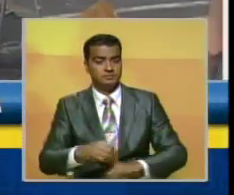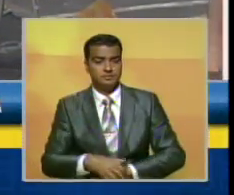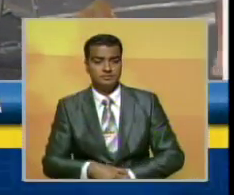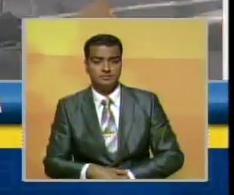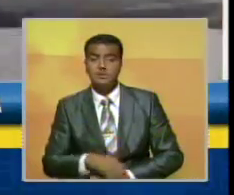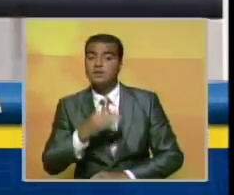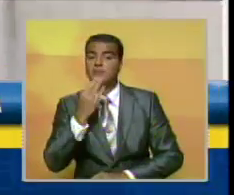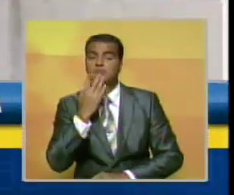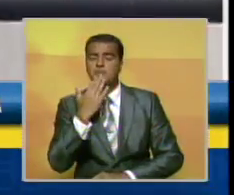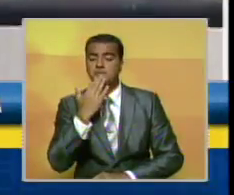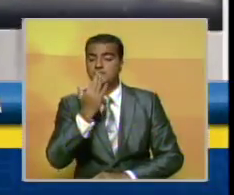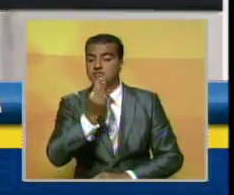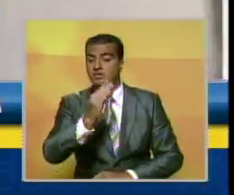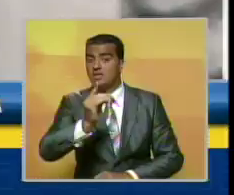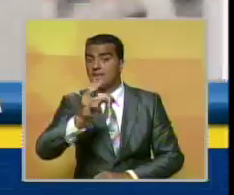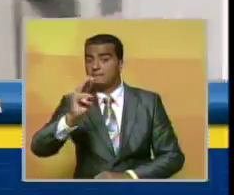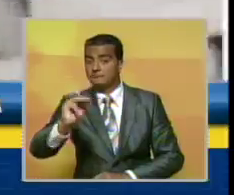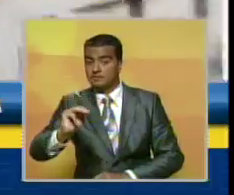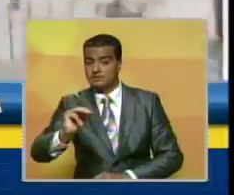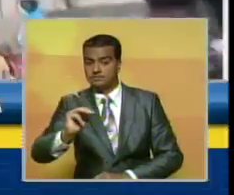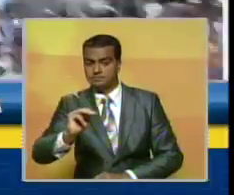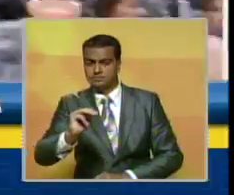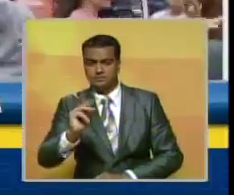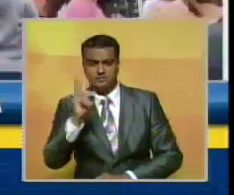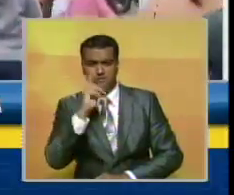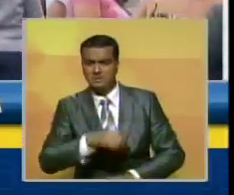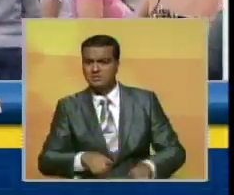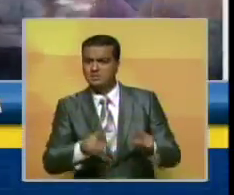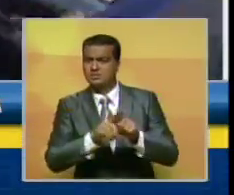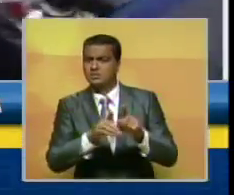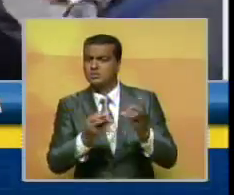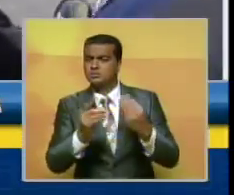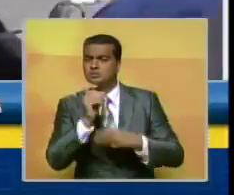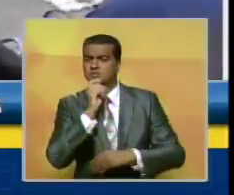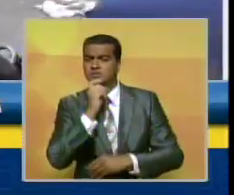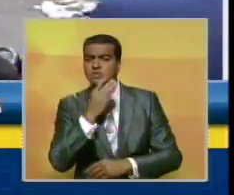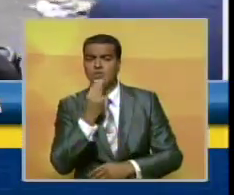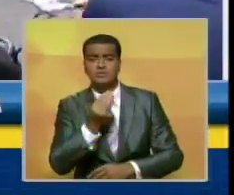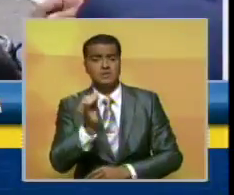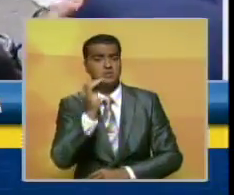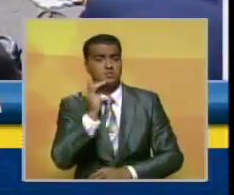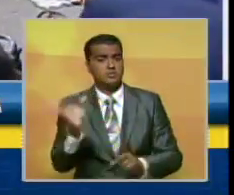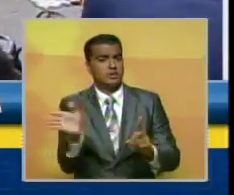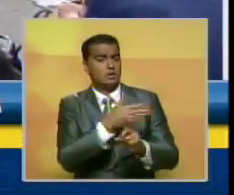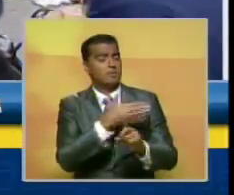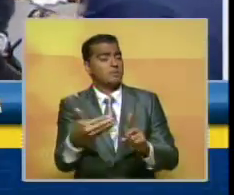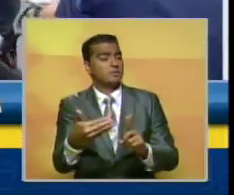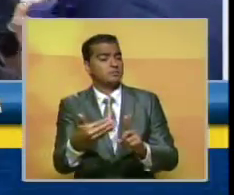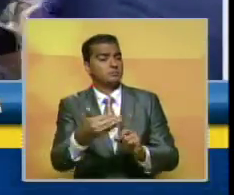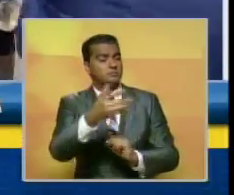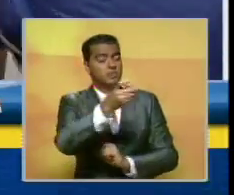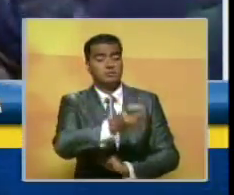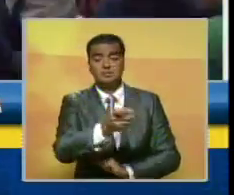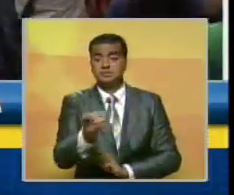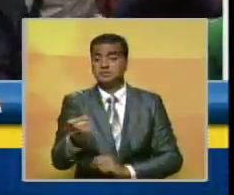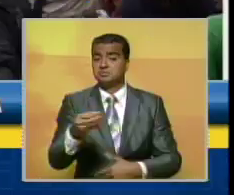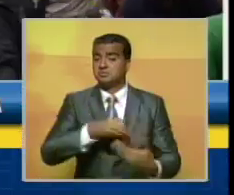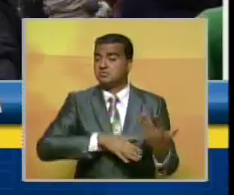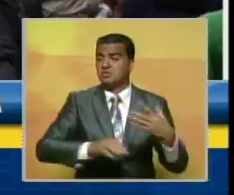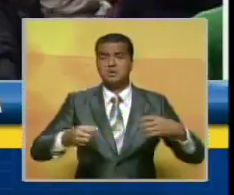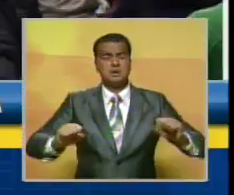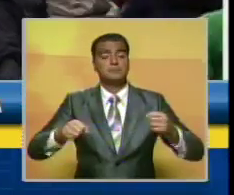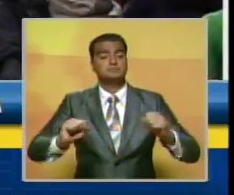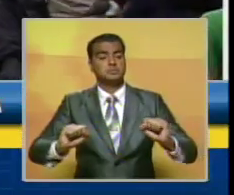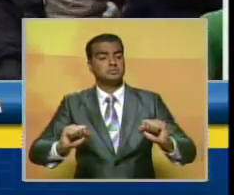la avenida Francisco de Miranda con calle Guaycaipuro se registró una situación irregular con un joven que denunció que fue golpeado por sujetos que llegaron en moto